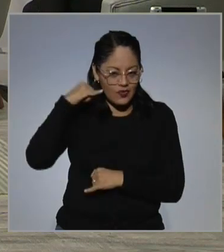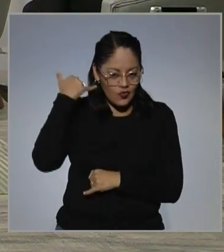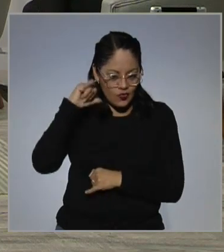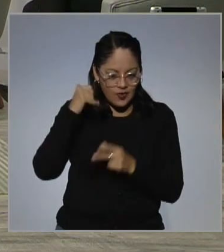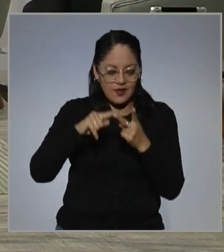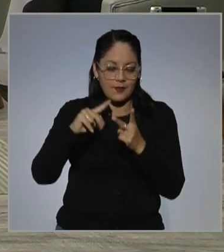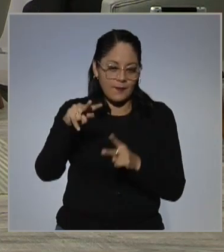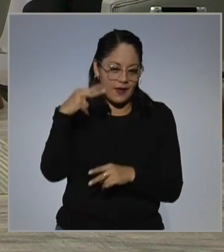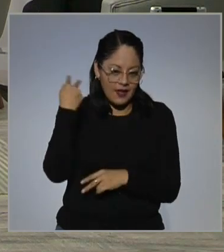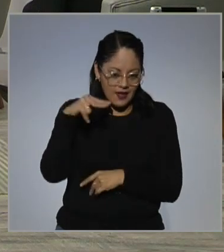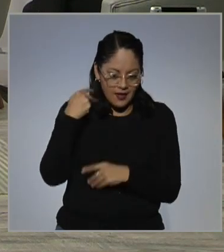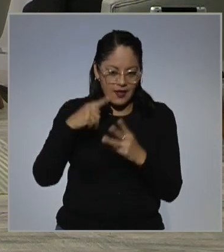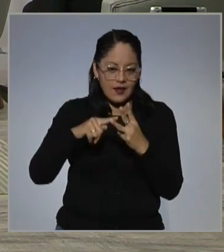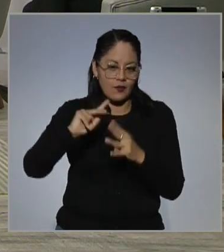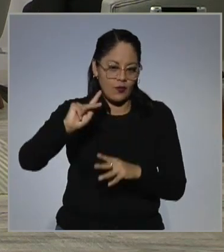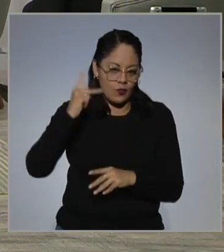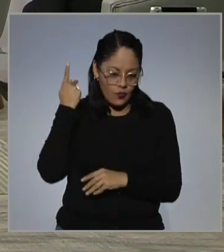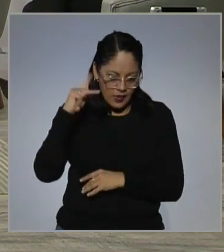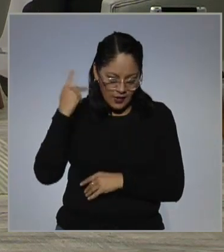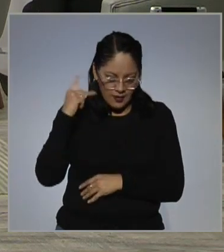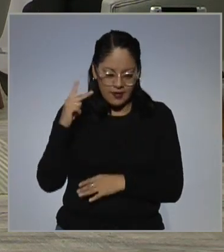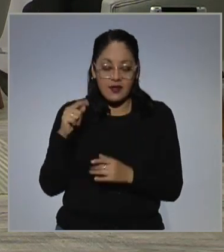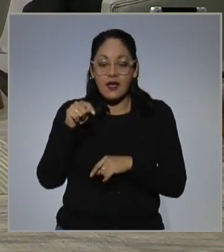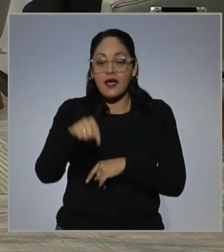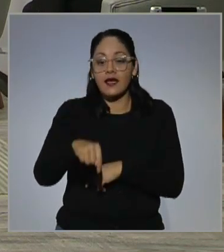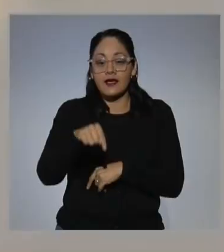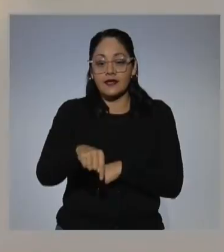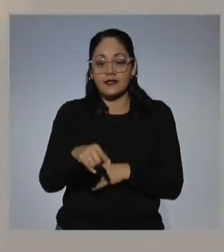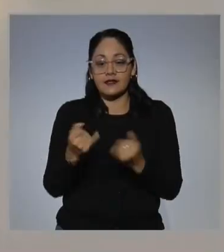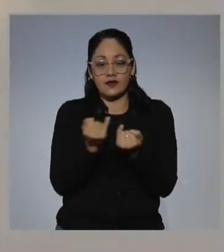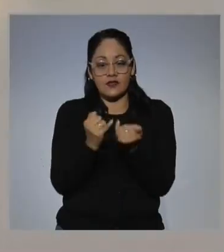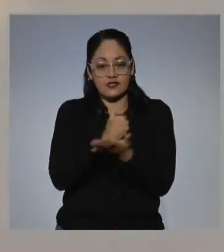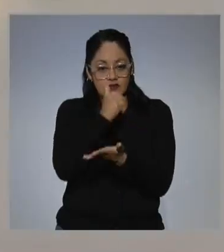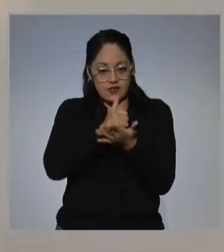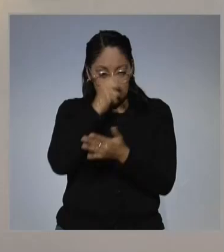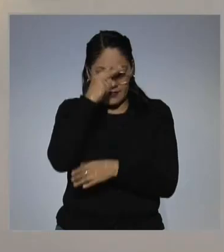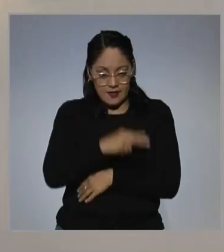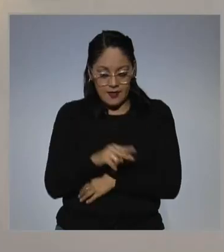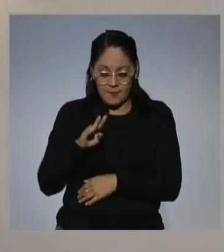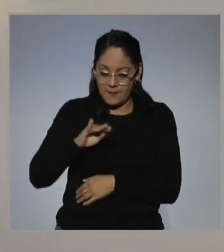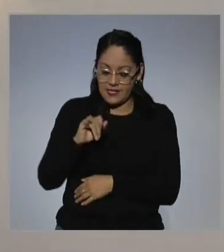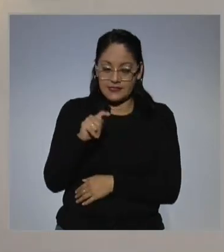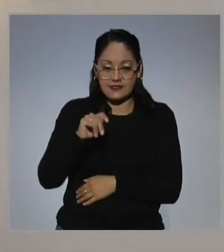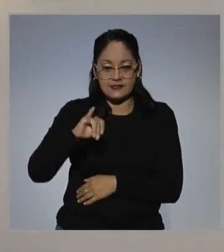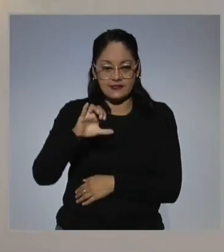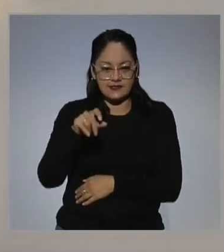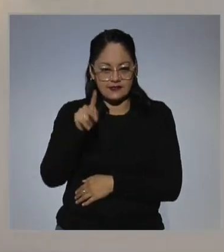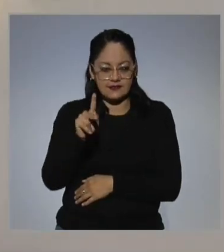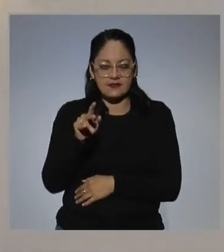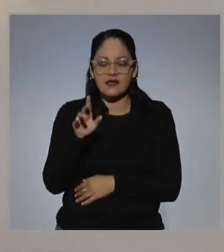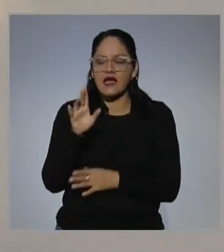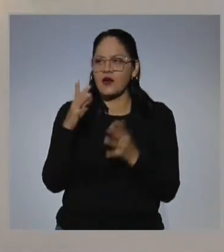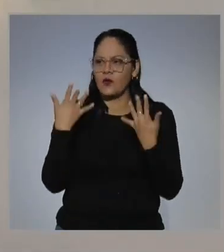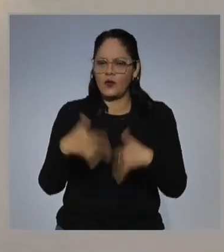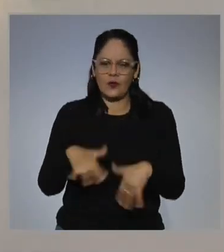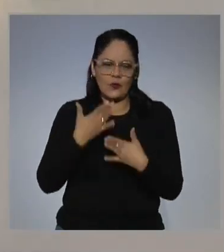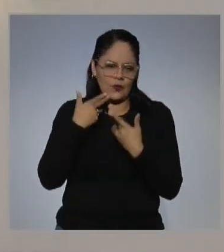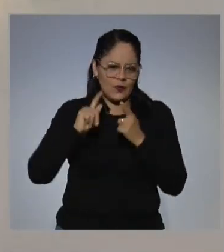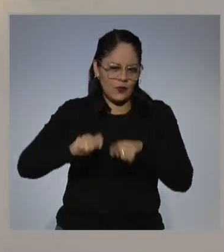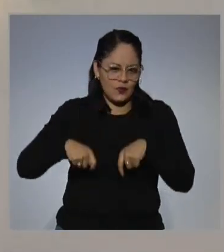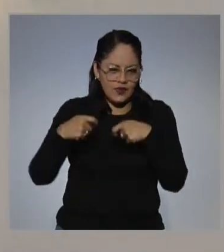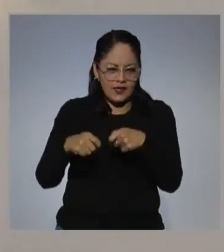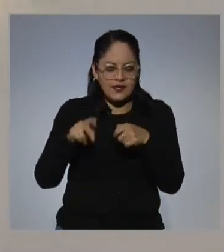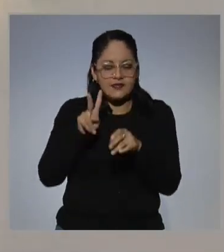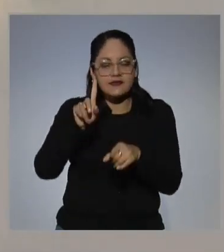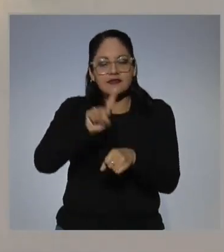en Veracruz, en Puebla, aquí en la Ciudad de México, en Mixquic. Es toda una tradición lo que hay en torno a